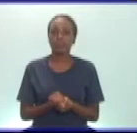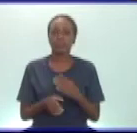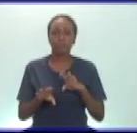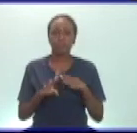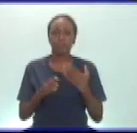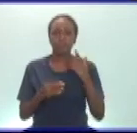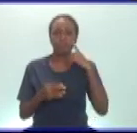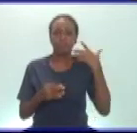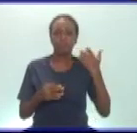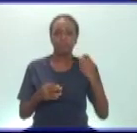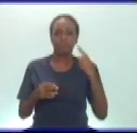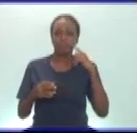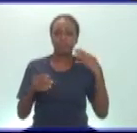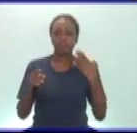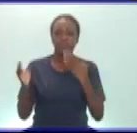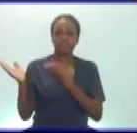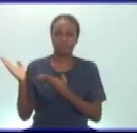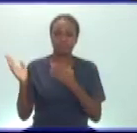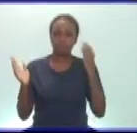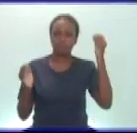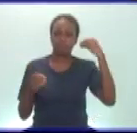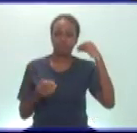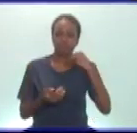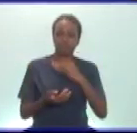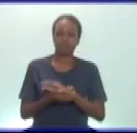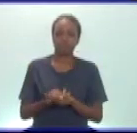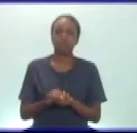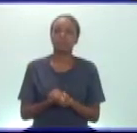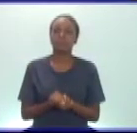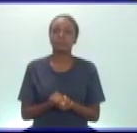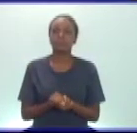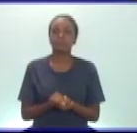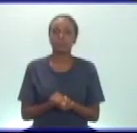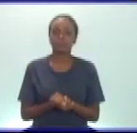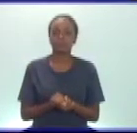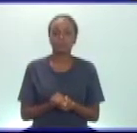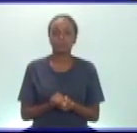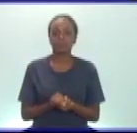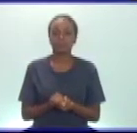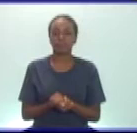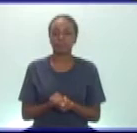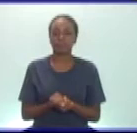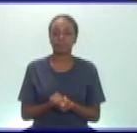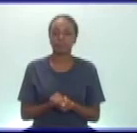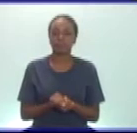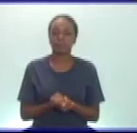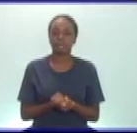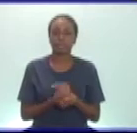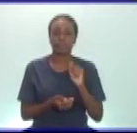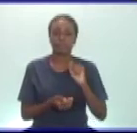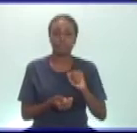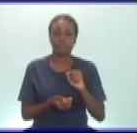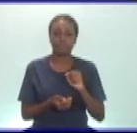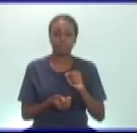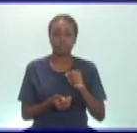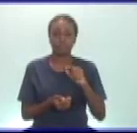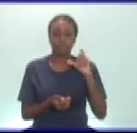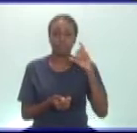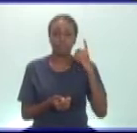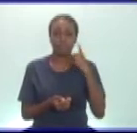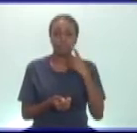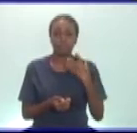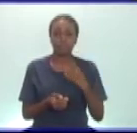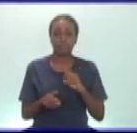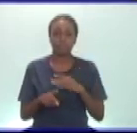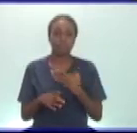representante de la aristocracia guerrera de Grecia. El papel de los dioses, importantísimo, porque